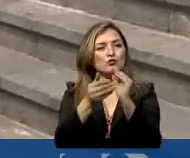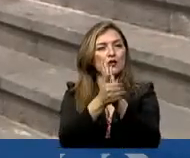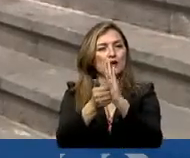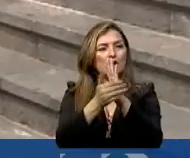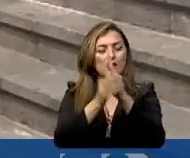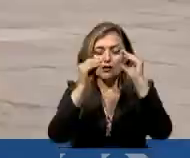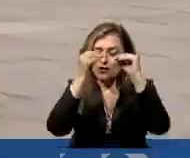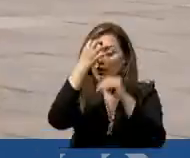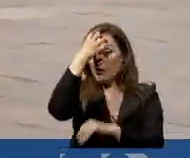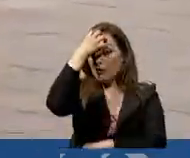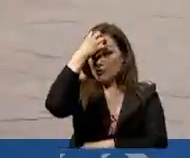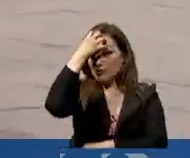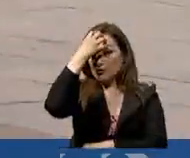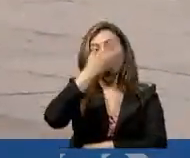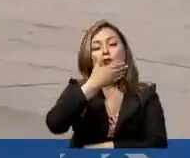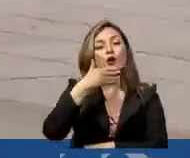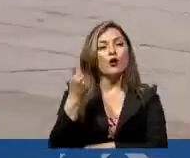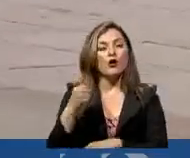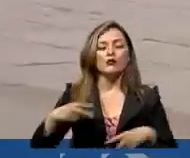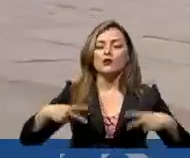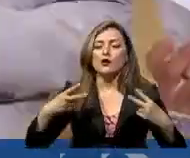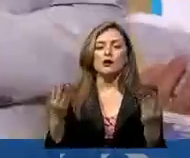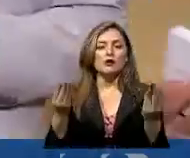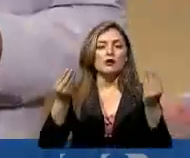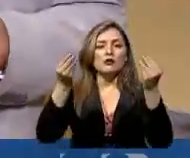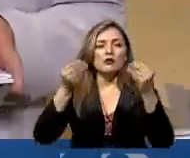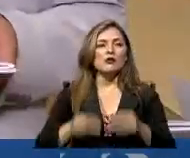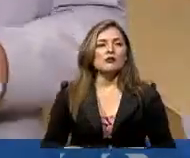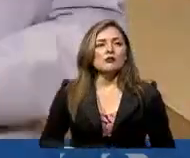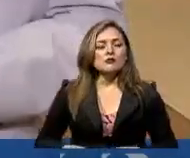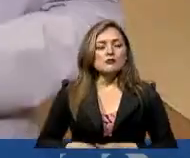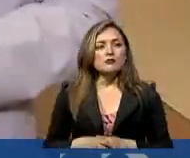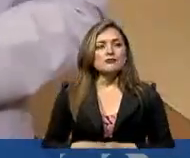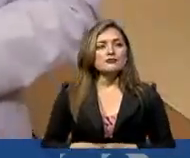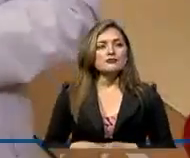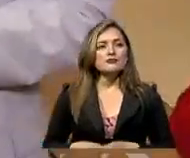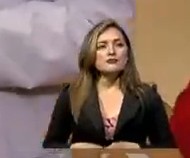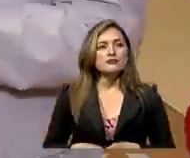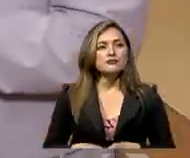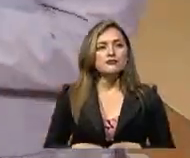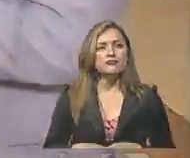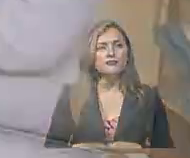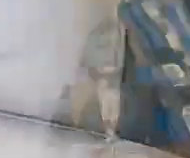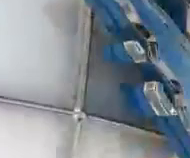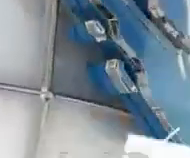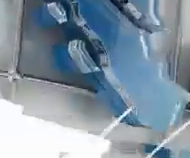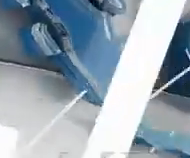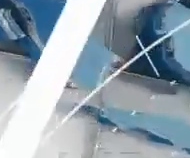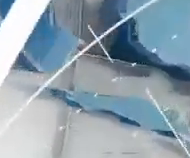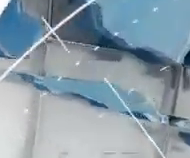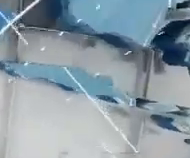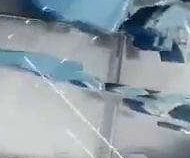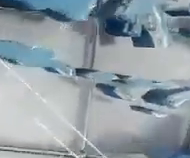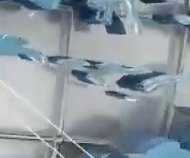capacitación y educación para que mejoren su condición de vida. Helen Quiñones, 24 horas.